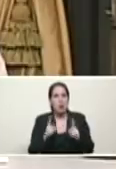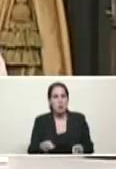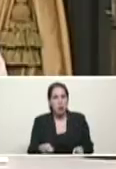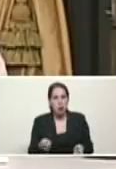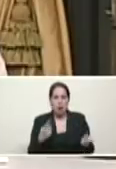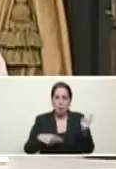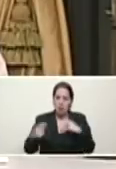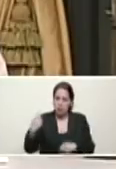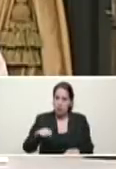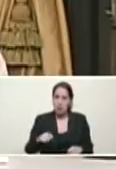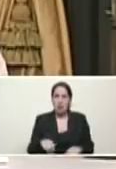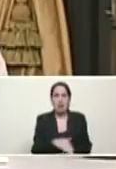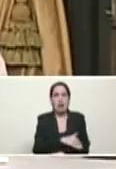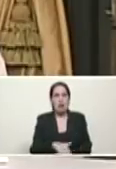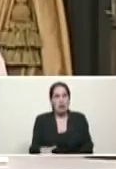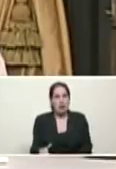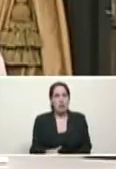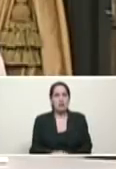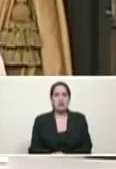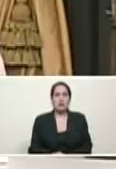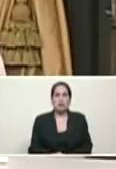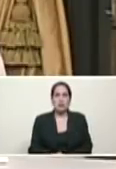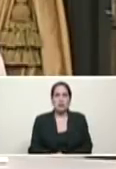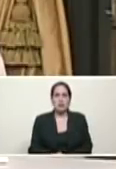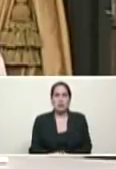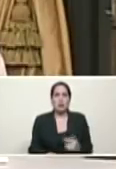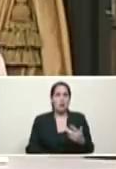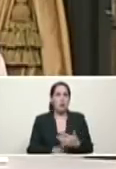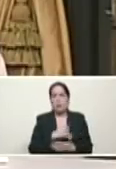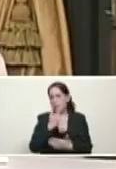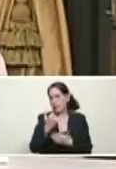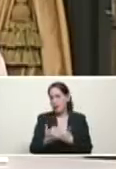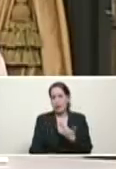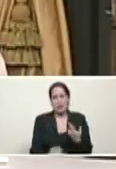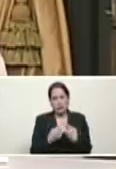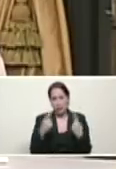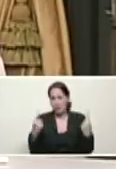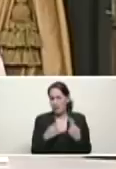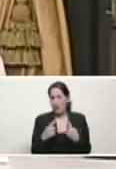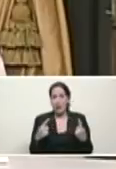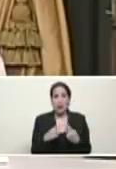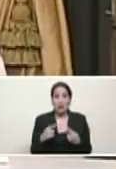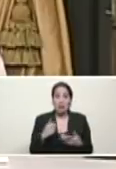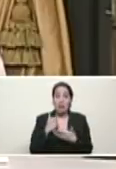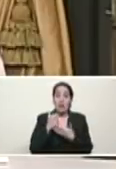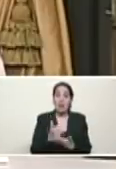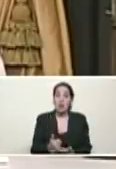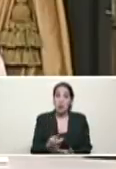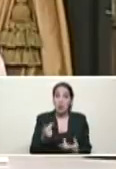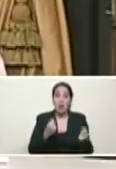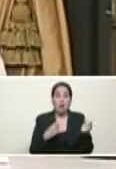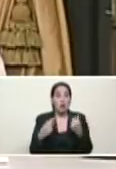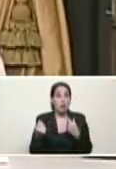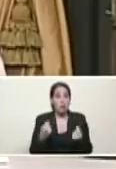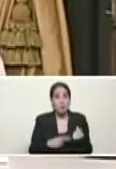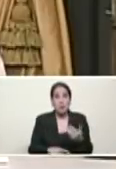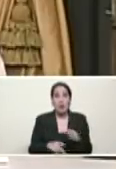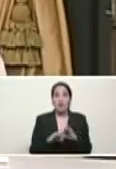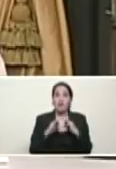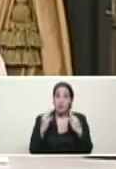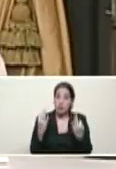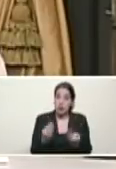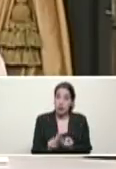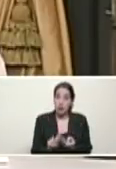la calle. Proyectos de diversos signos que ayuden a la economía familiar, proyectos